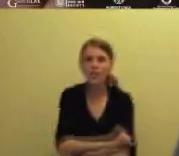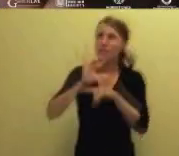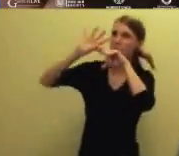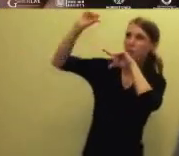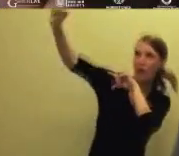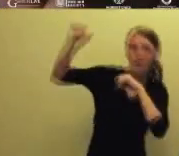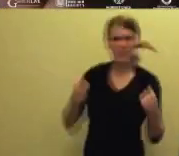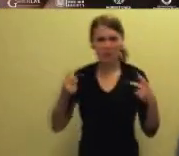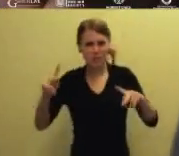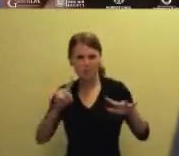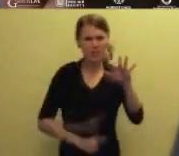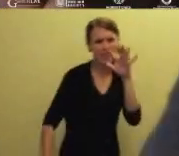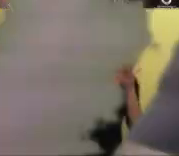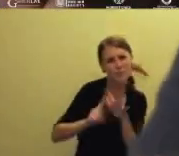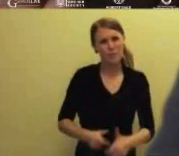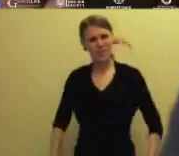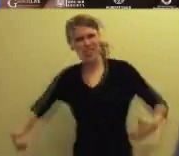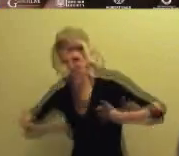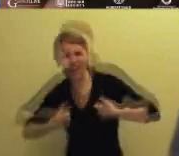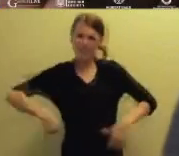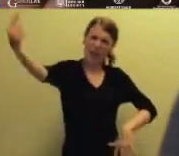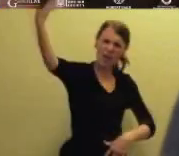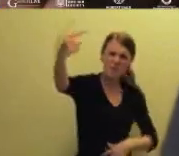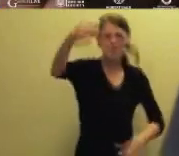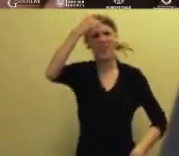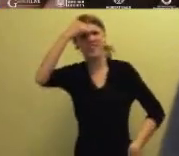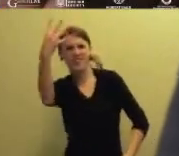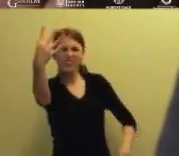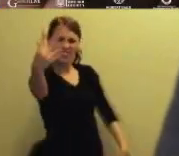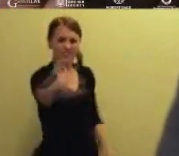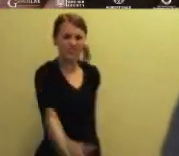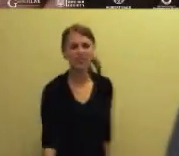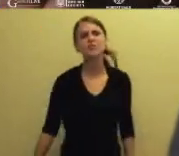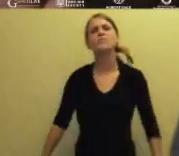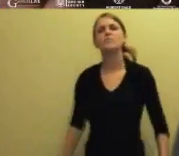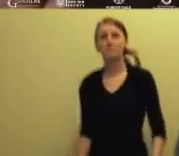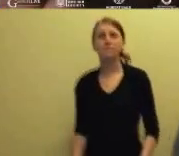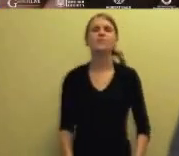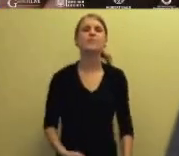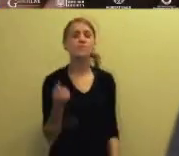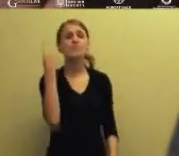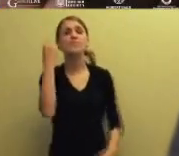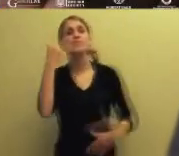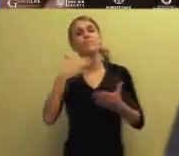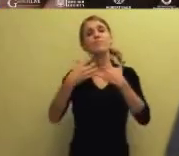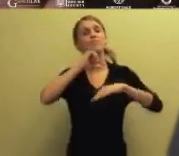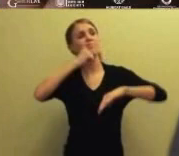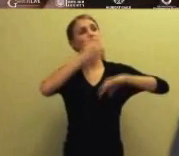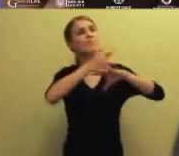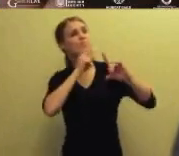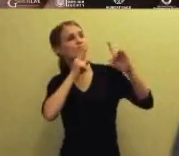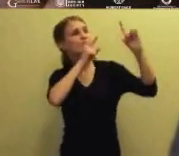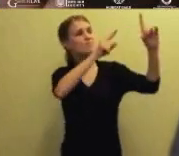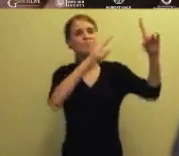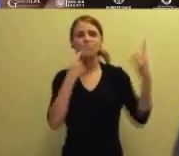espanto tiene cosas rescatables ya repito el segundo acto especialmente pero a mí realmente es una película que me aburrió mucho que la estaba viendo y